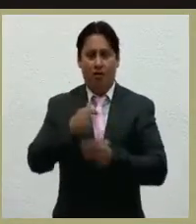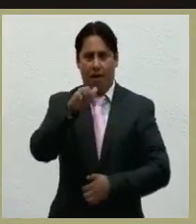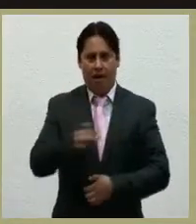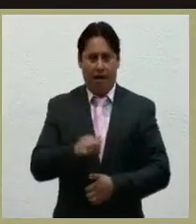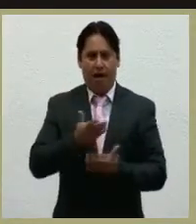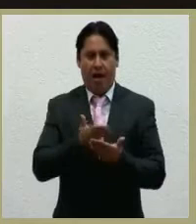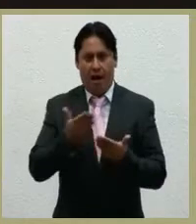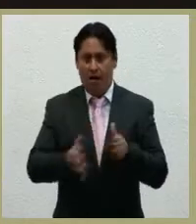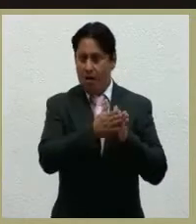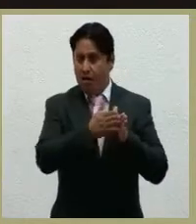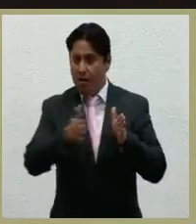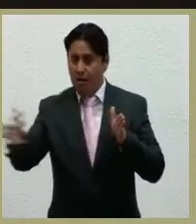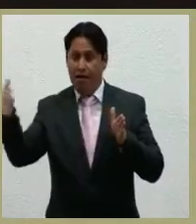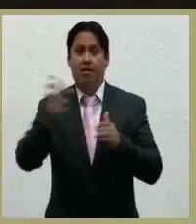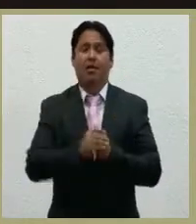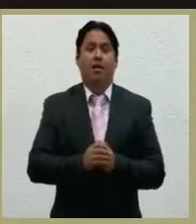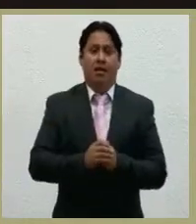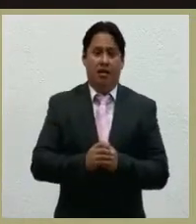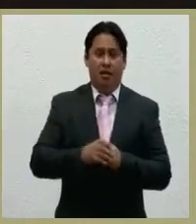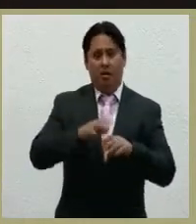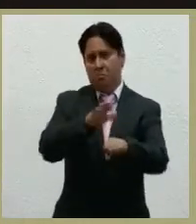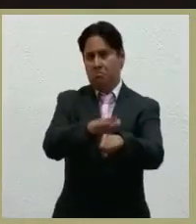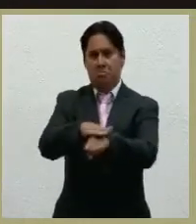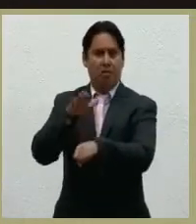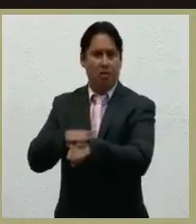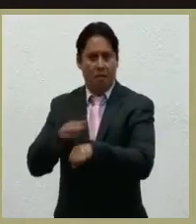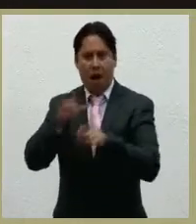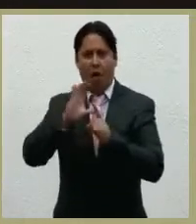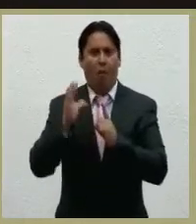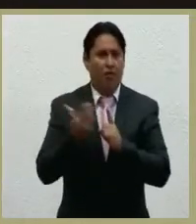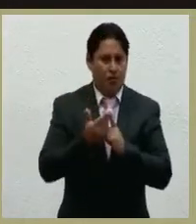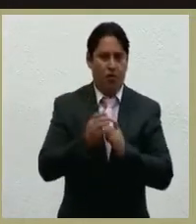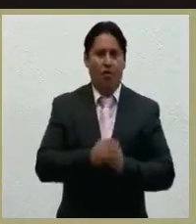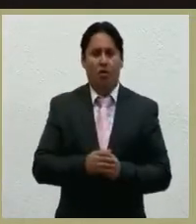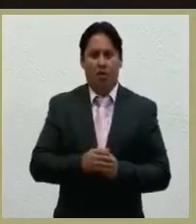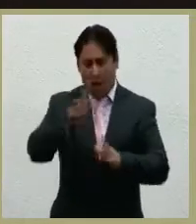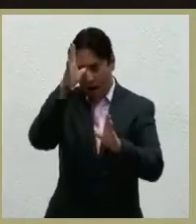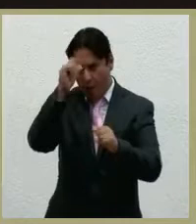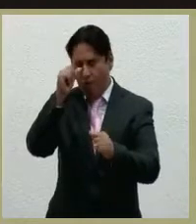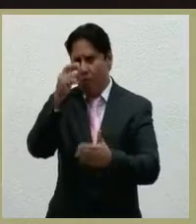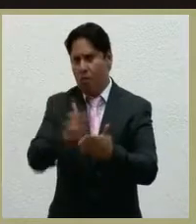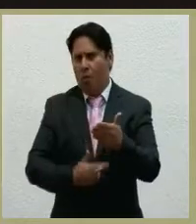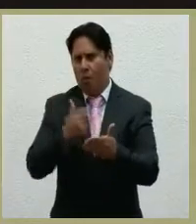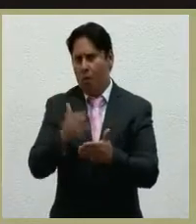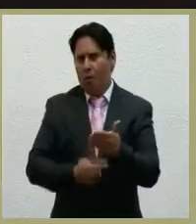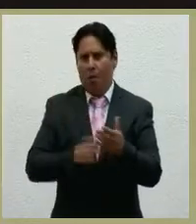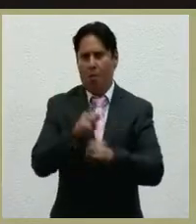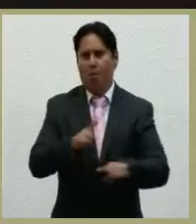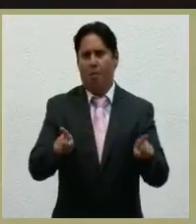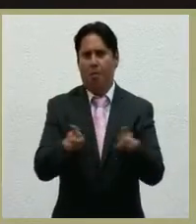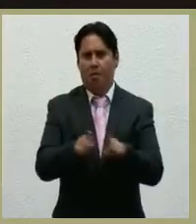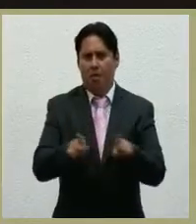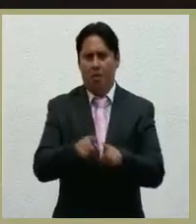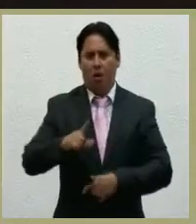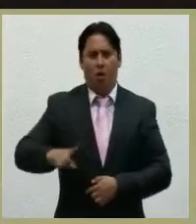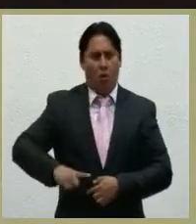los periodos extraordinarios para los que sea convocados por la Comisión Permanente por acuerdo de ella misma a moción del Poder Ejecutivo del